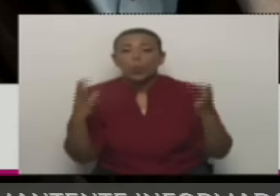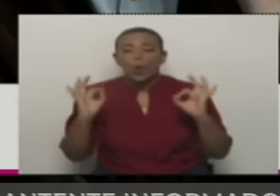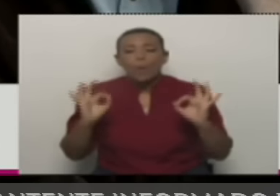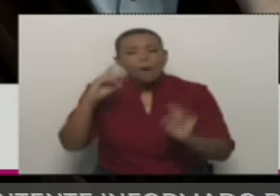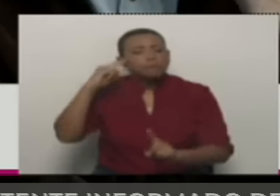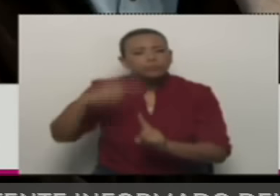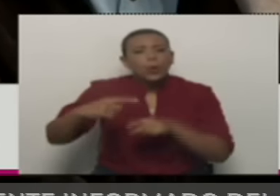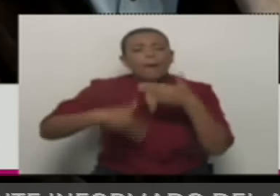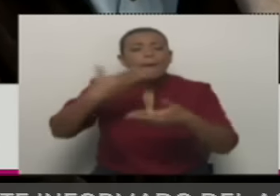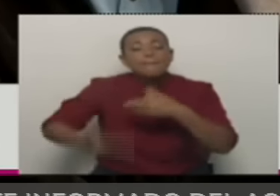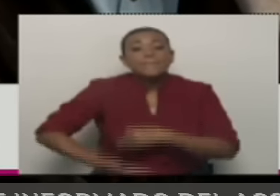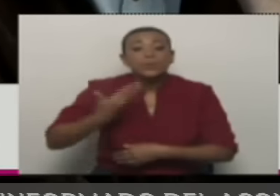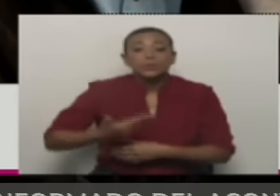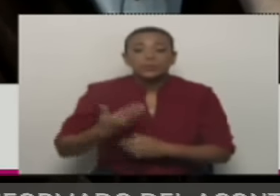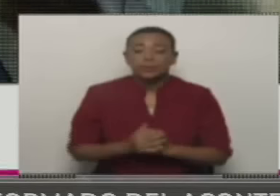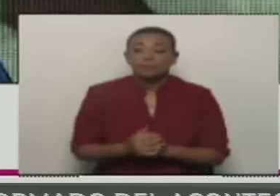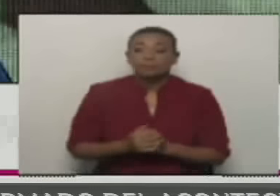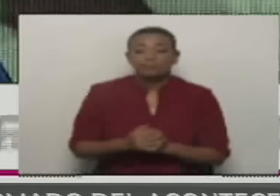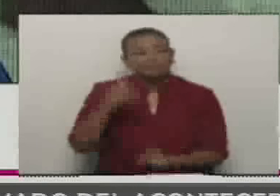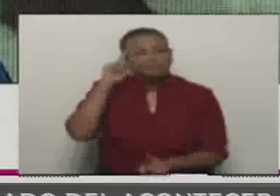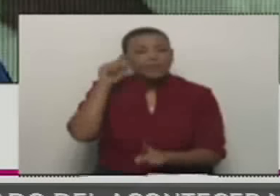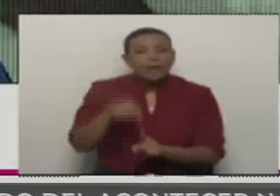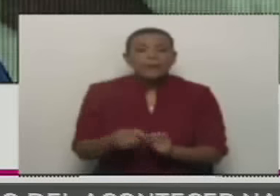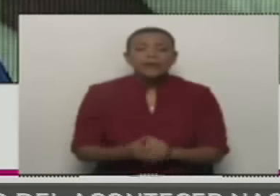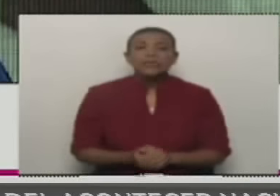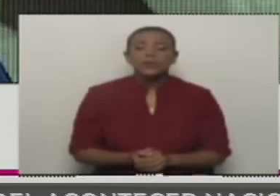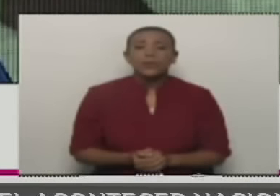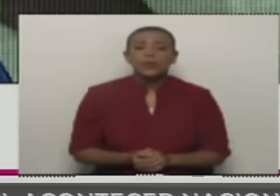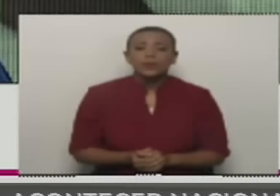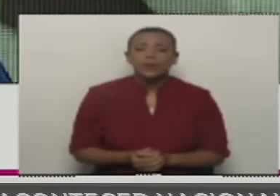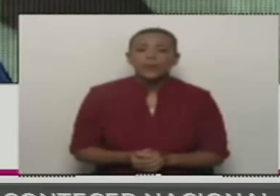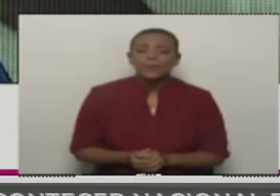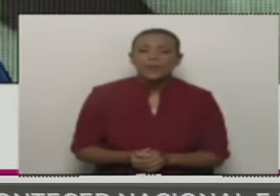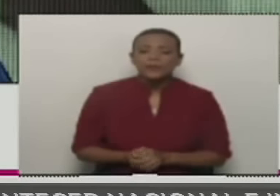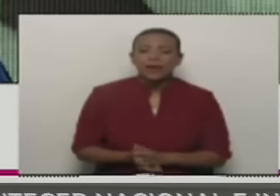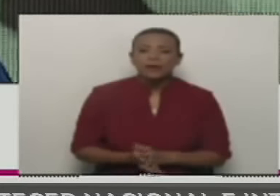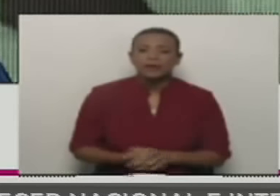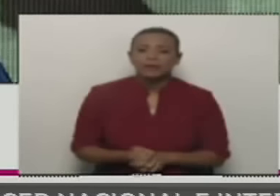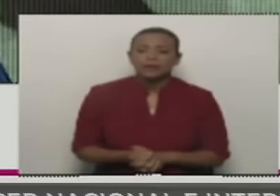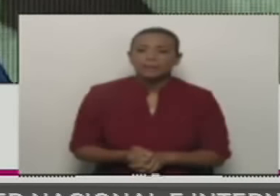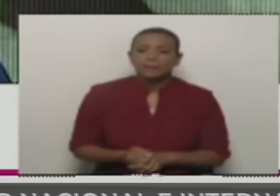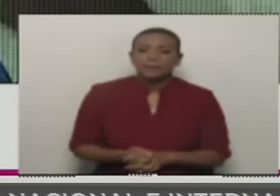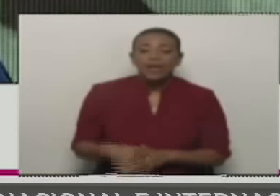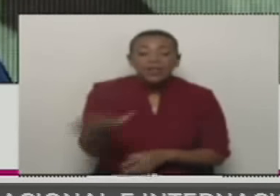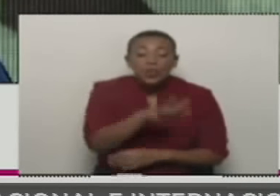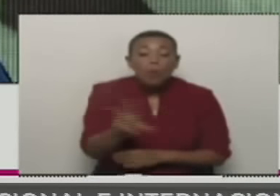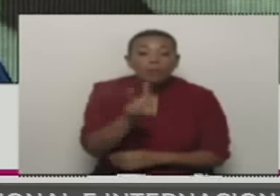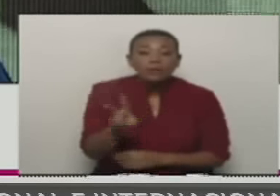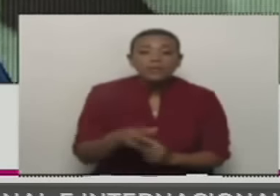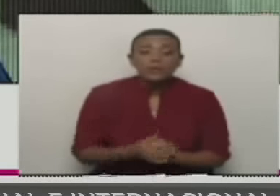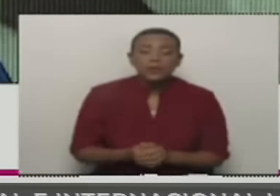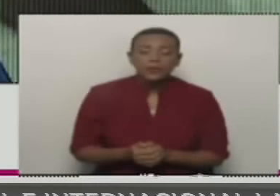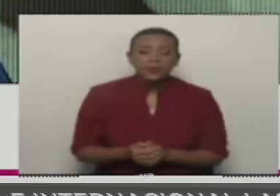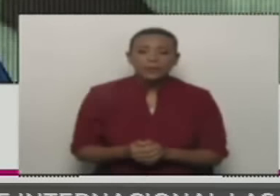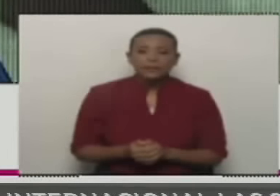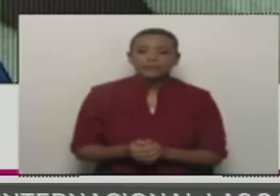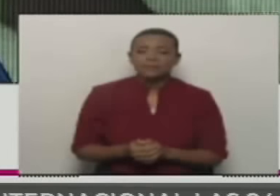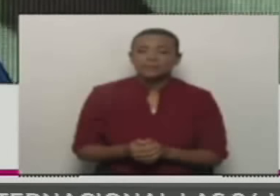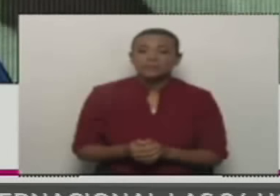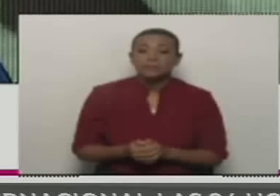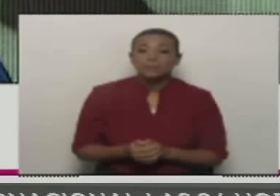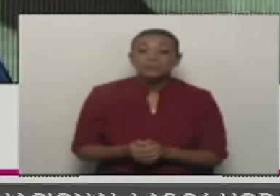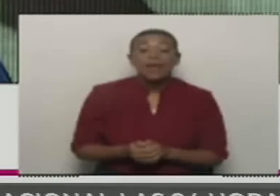importante para quienes aman a Venezuela, para quienes